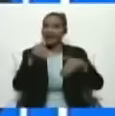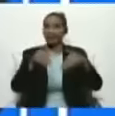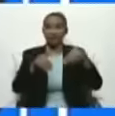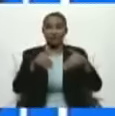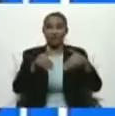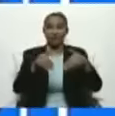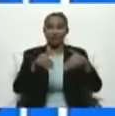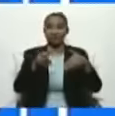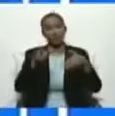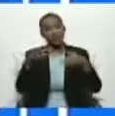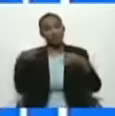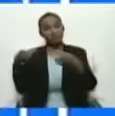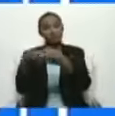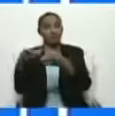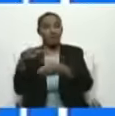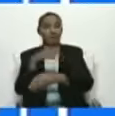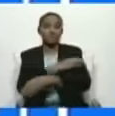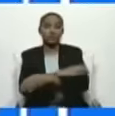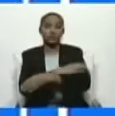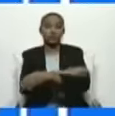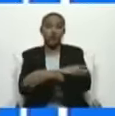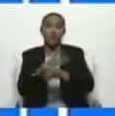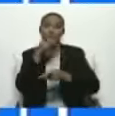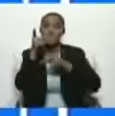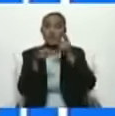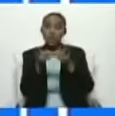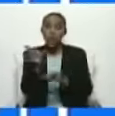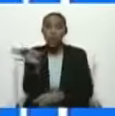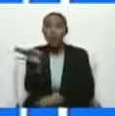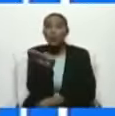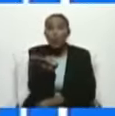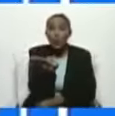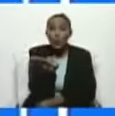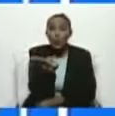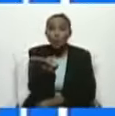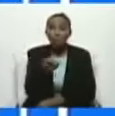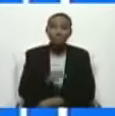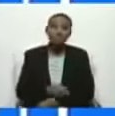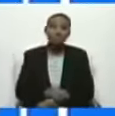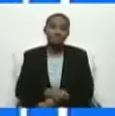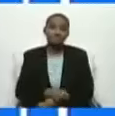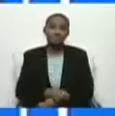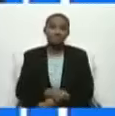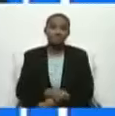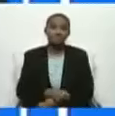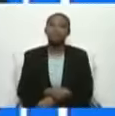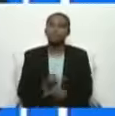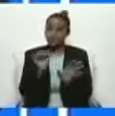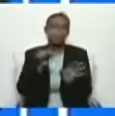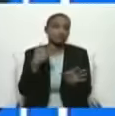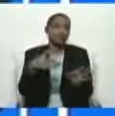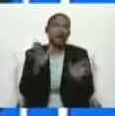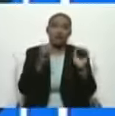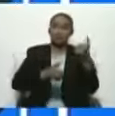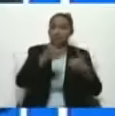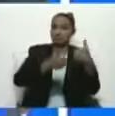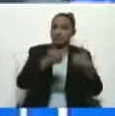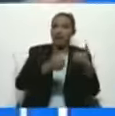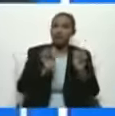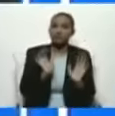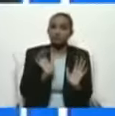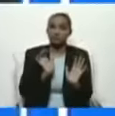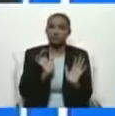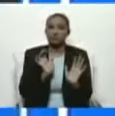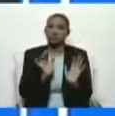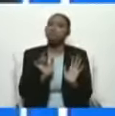sector minúsculo de la vida política de Venezuela. No lo es. Hay candidatos,